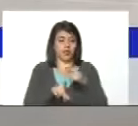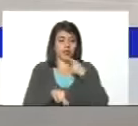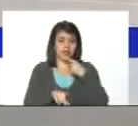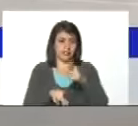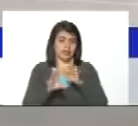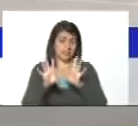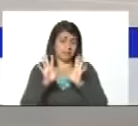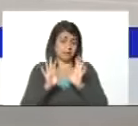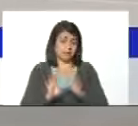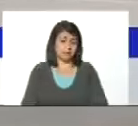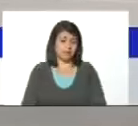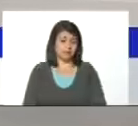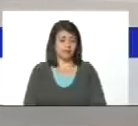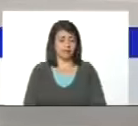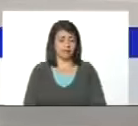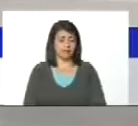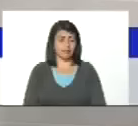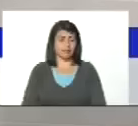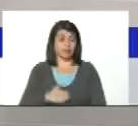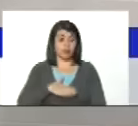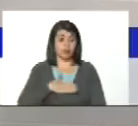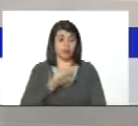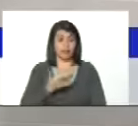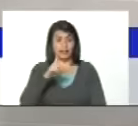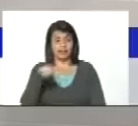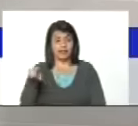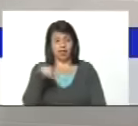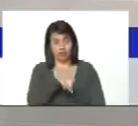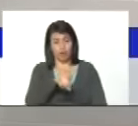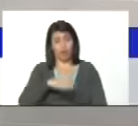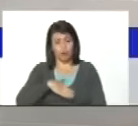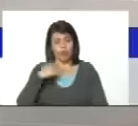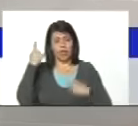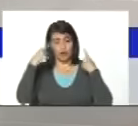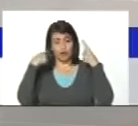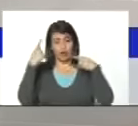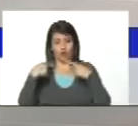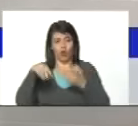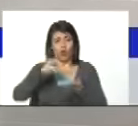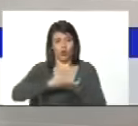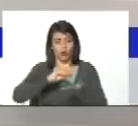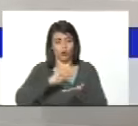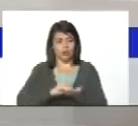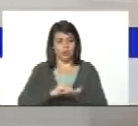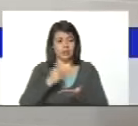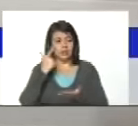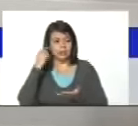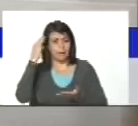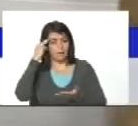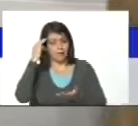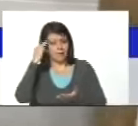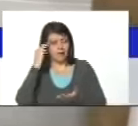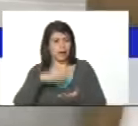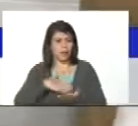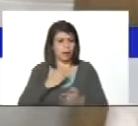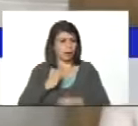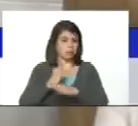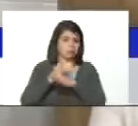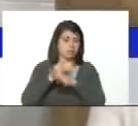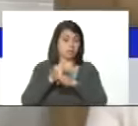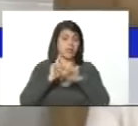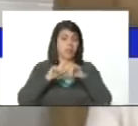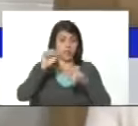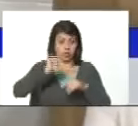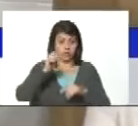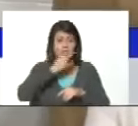dicho, ¿podrá o no volverse loco? Podrá o no estar mentalmente incapacitado. Pero